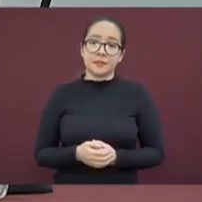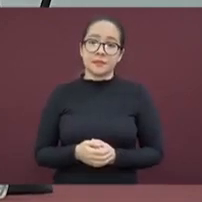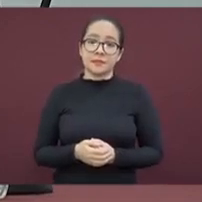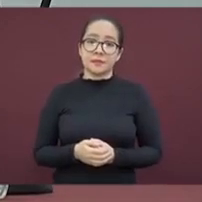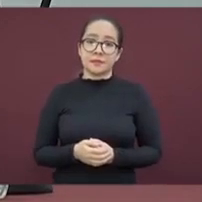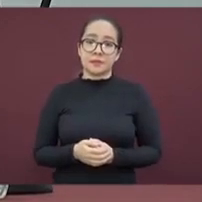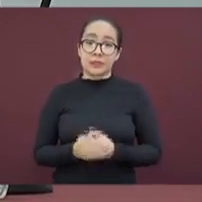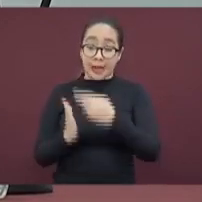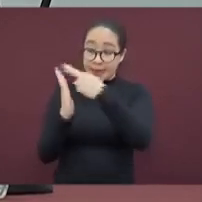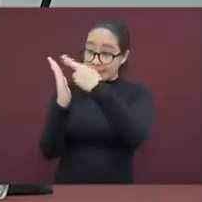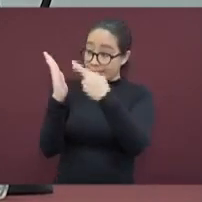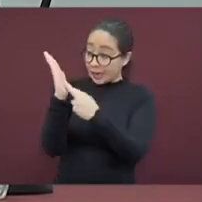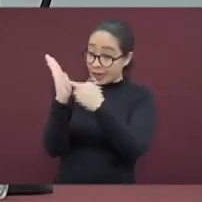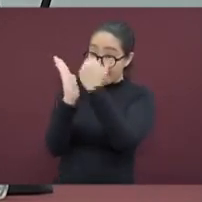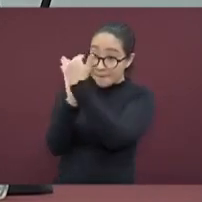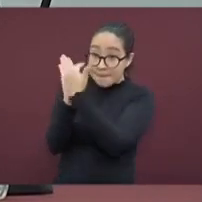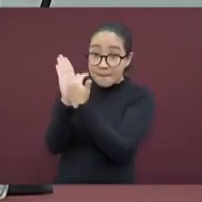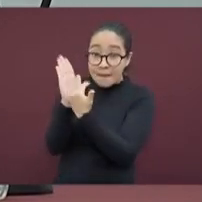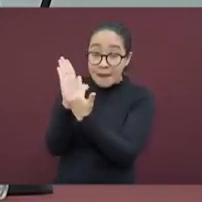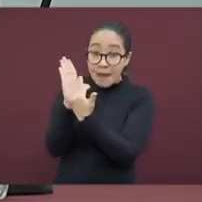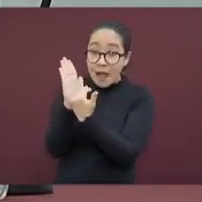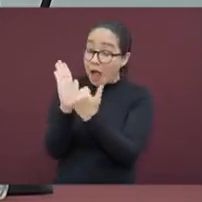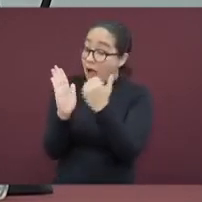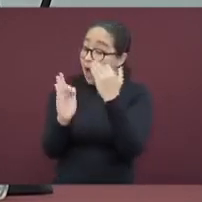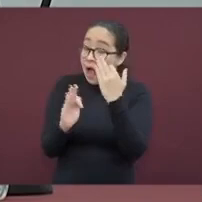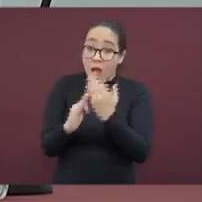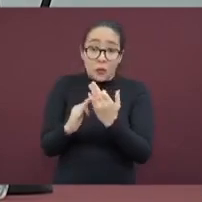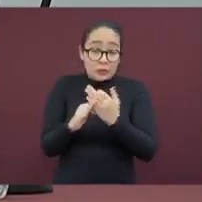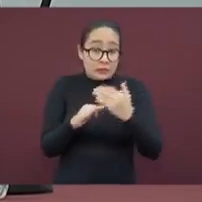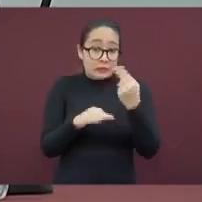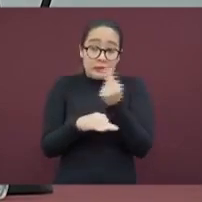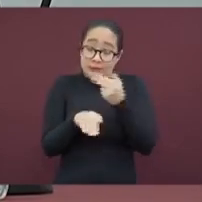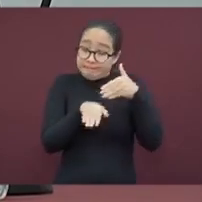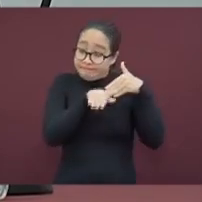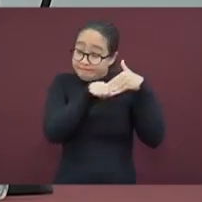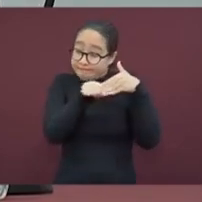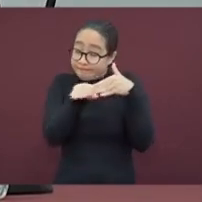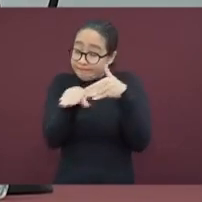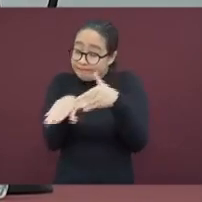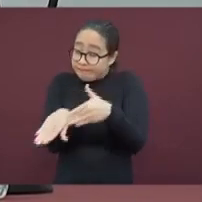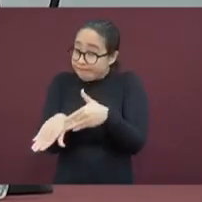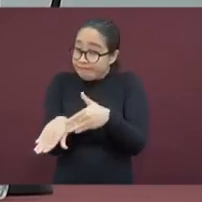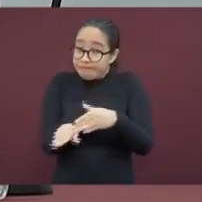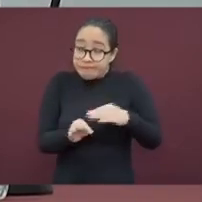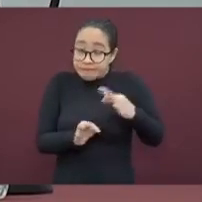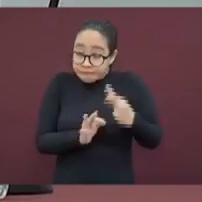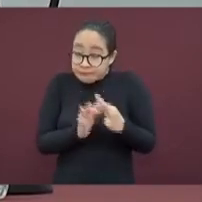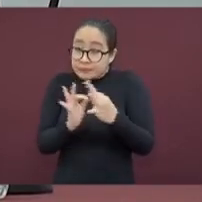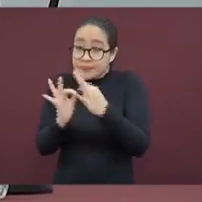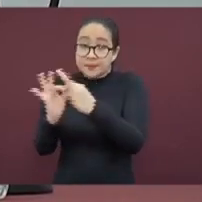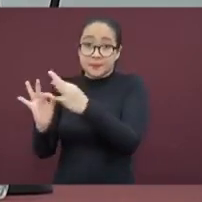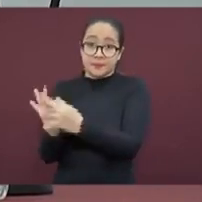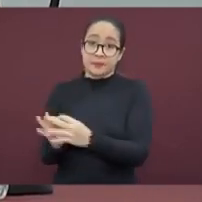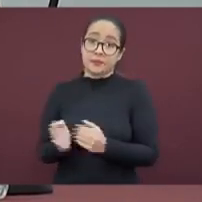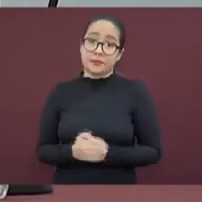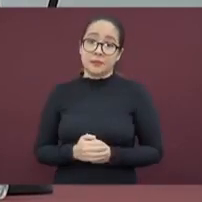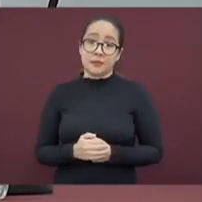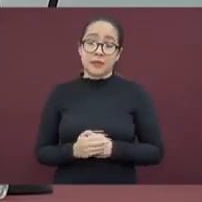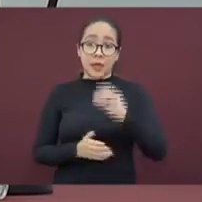en las medidas son precisamente ahora recuerden que si queremos reiniciar